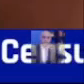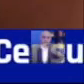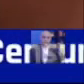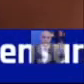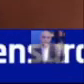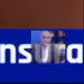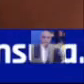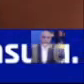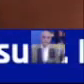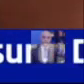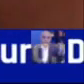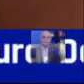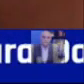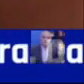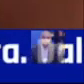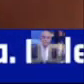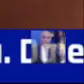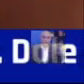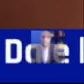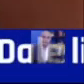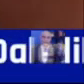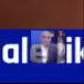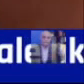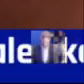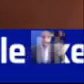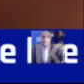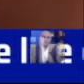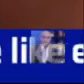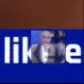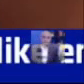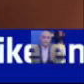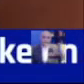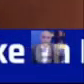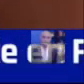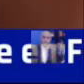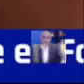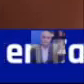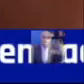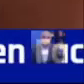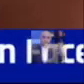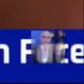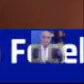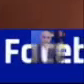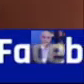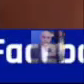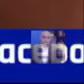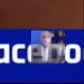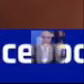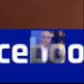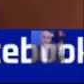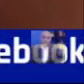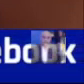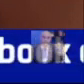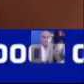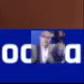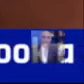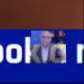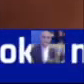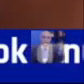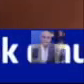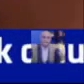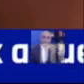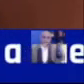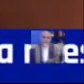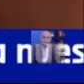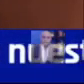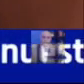administración de Claudia Sheinbaum, sino además mostrarnos hoy que al mismo tiempo que estaba